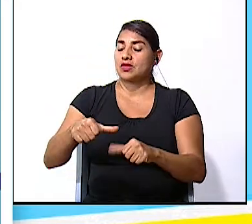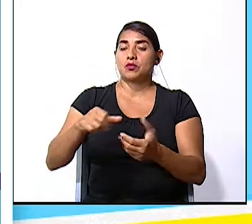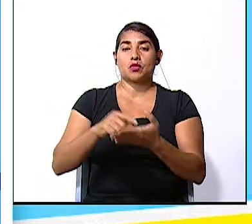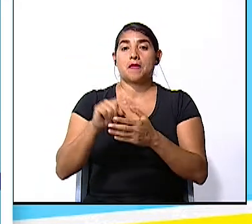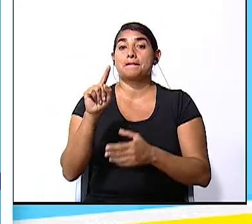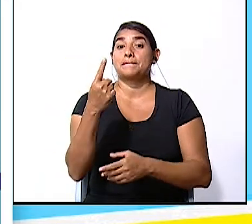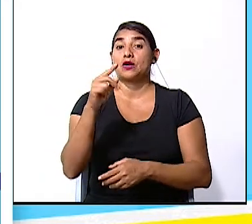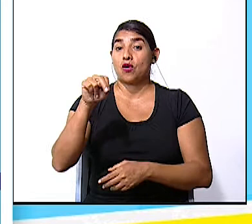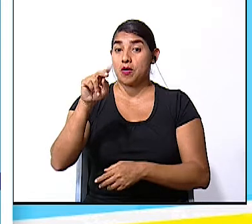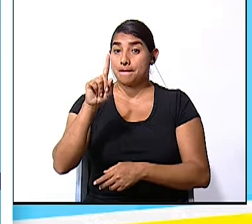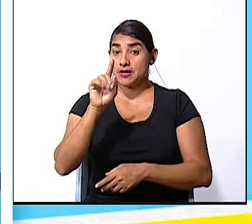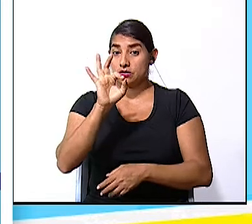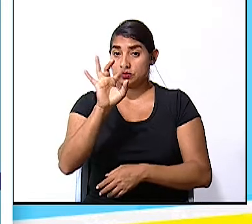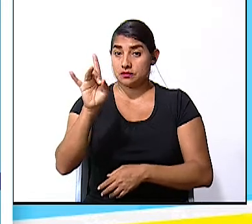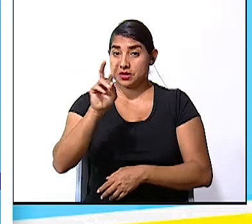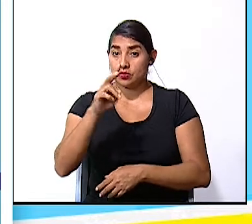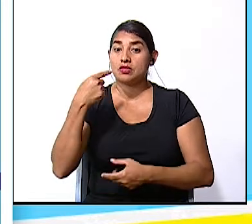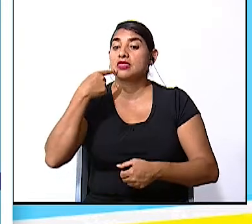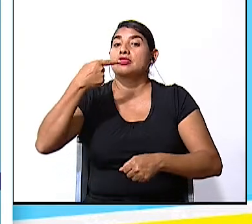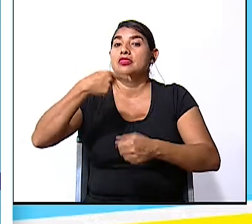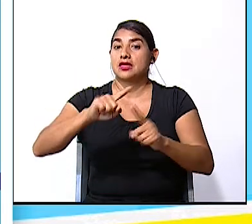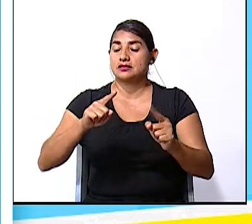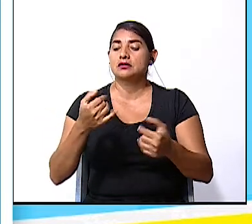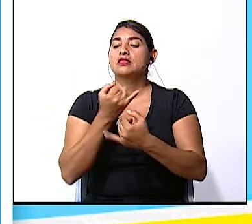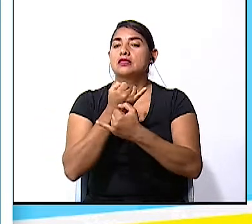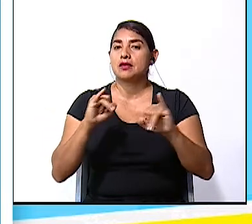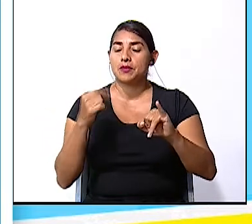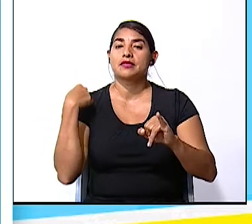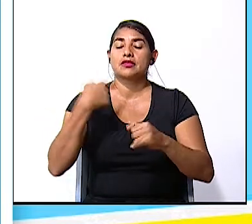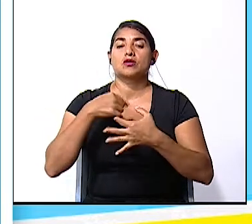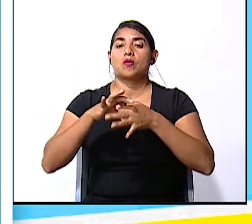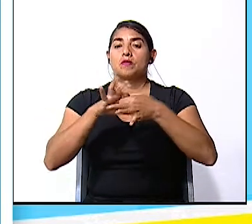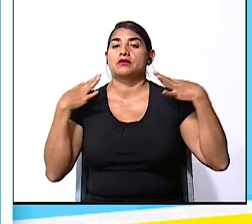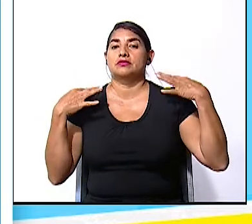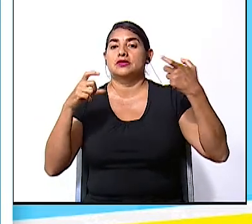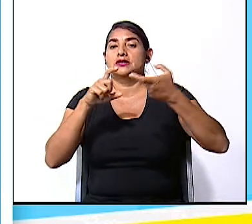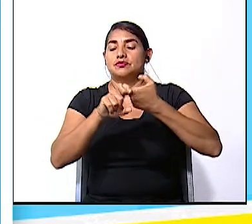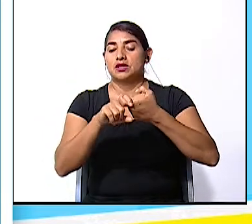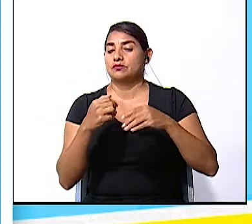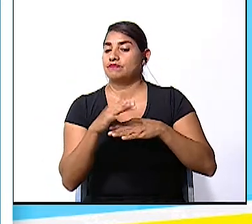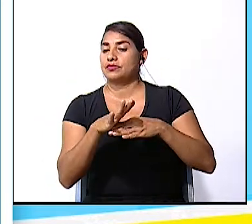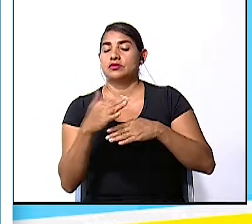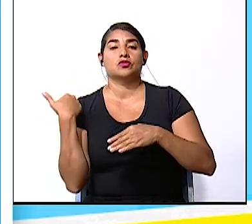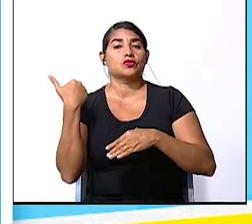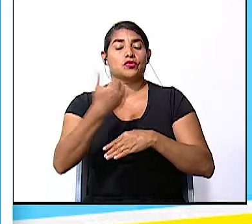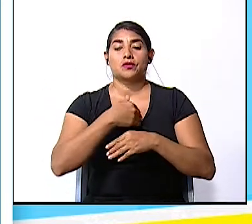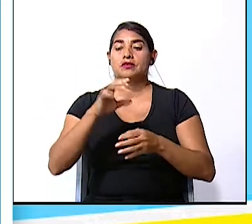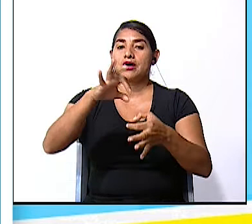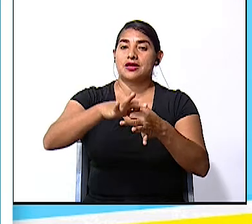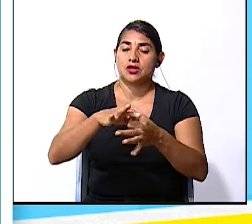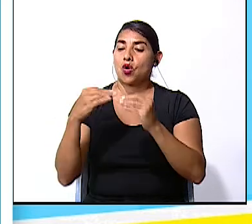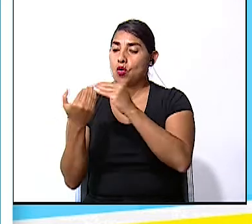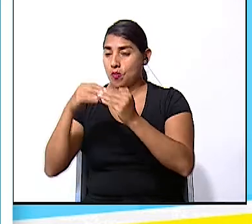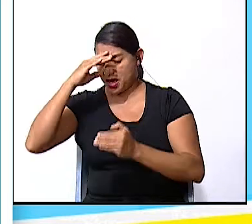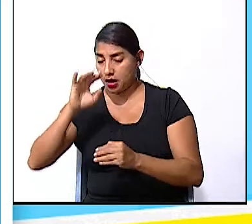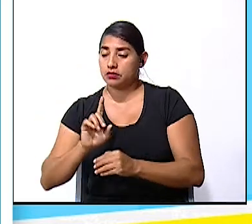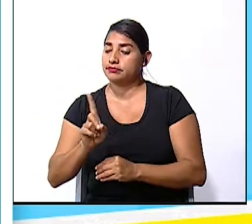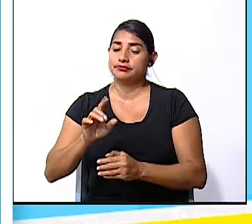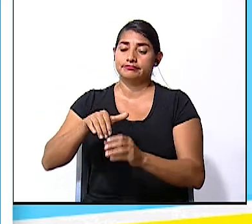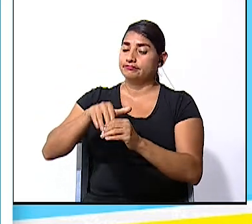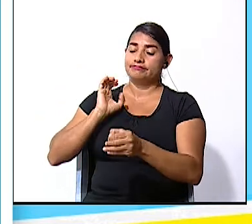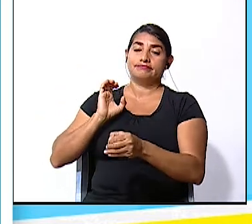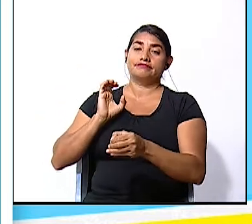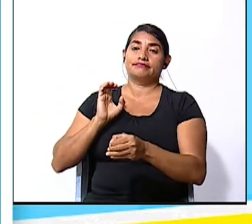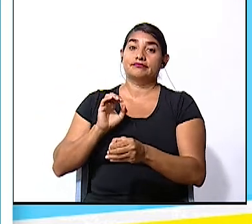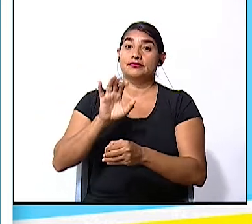noviembre de 1821 se proclamó la independencia absoluta de España y el rechazo total a la anexión al Imperio Mexicano.